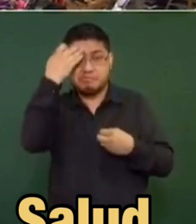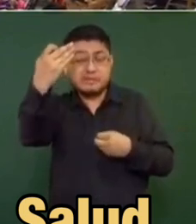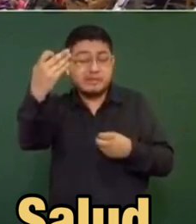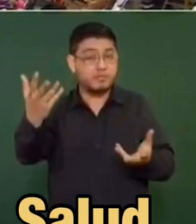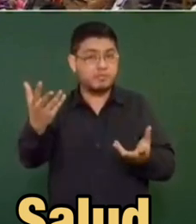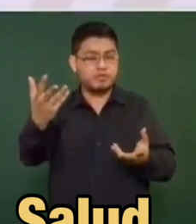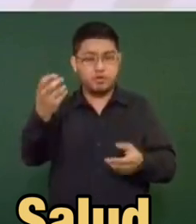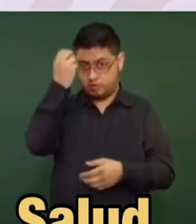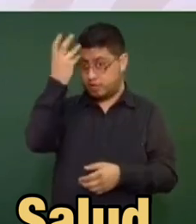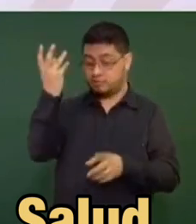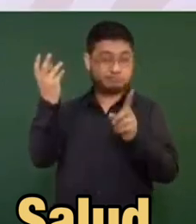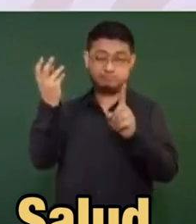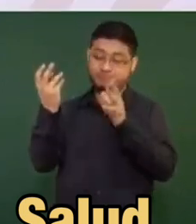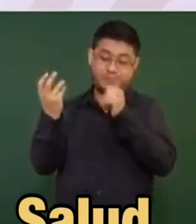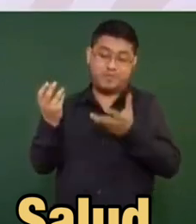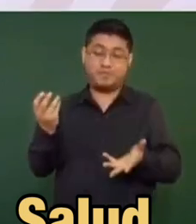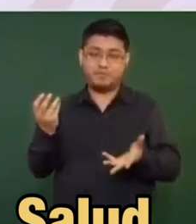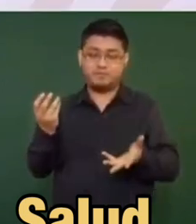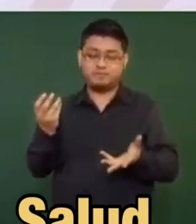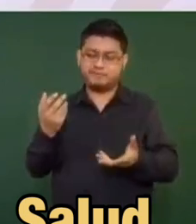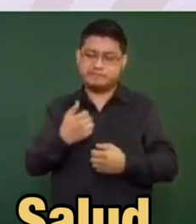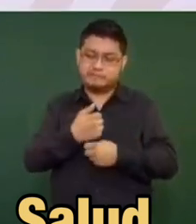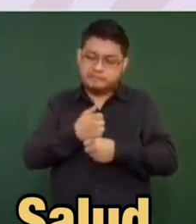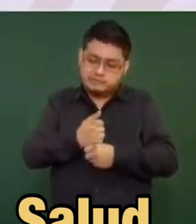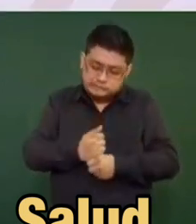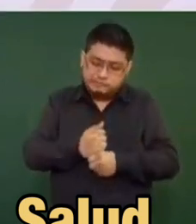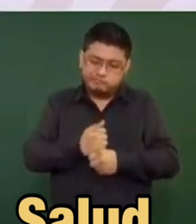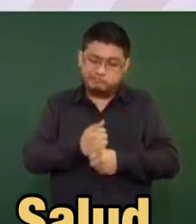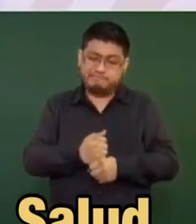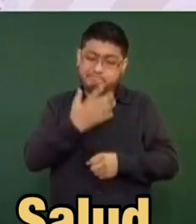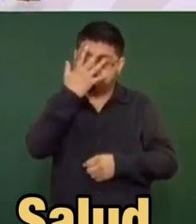podemos olvidarlo. Fue muy doloroso. Y